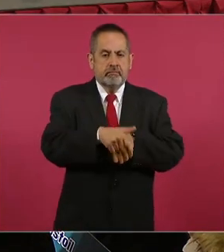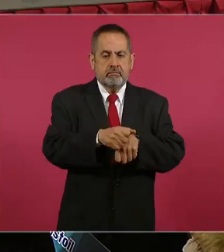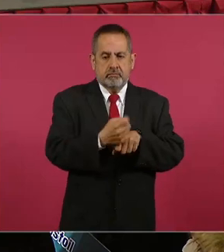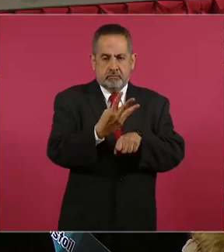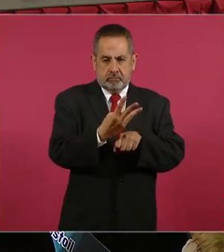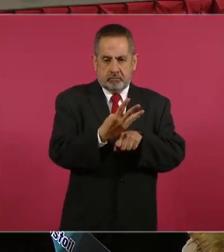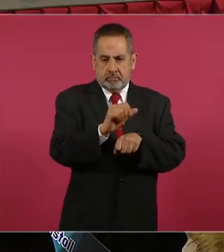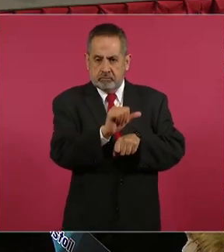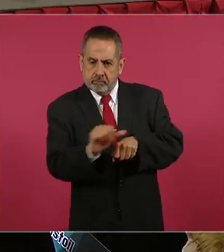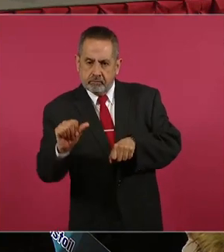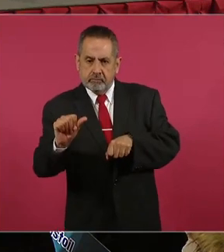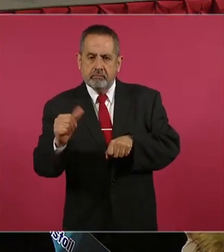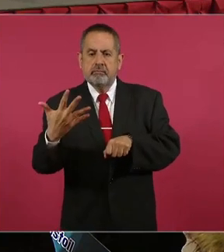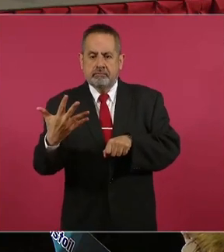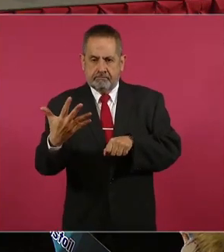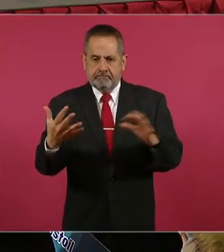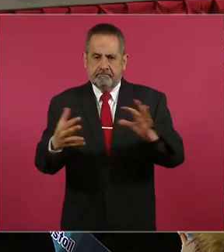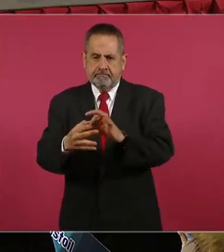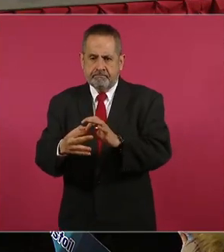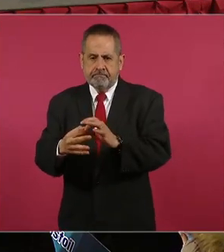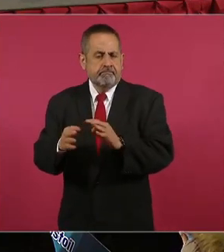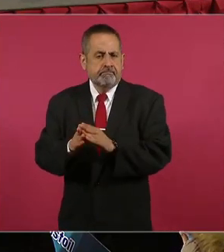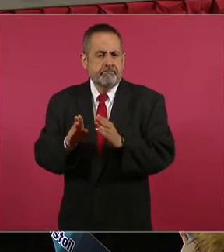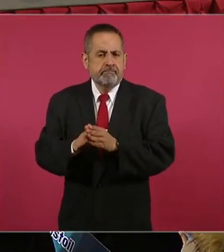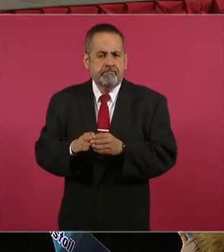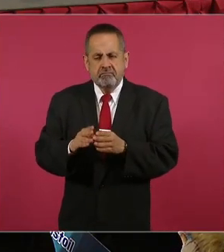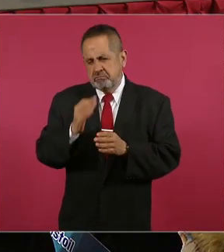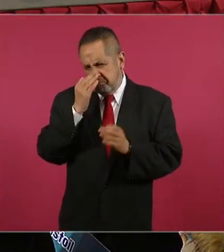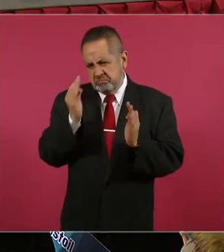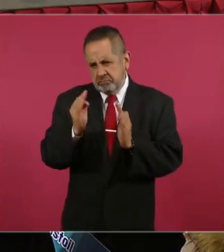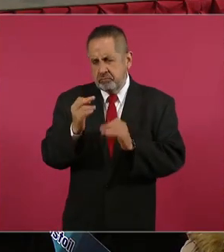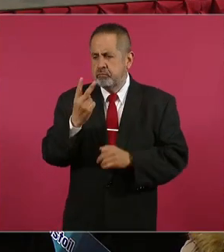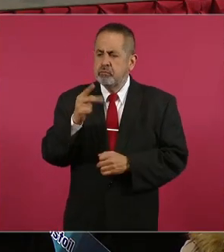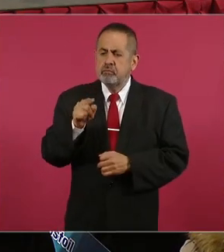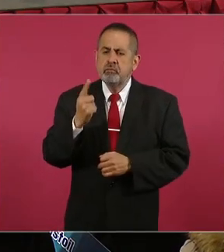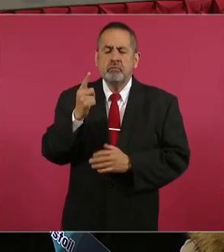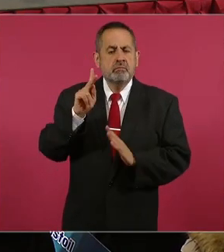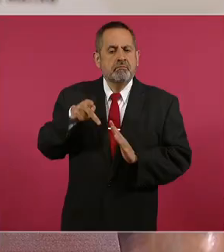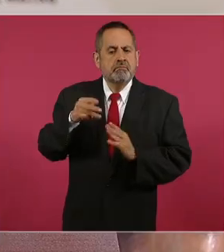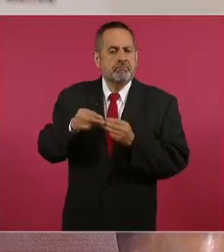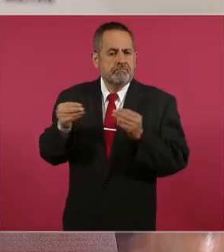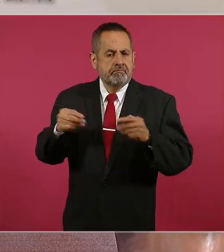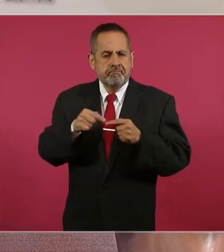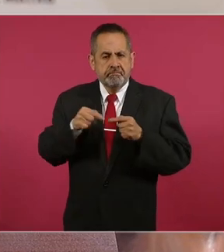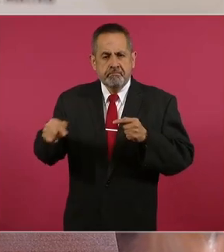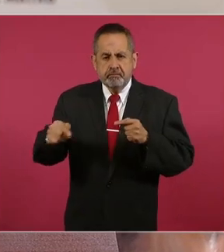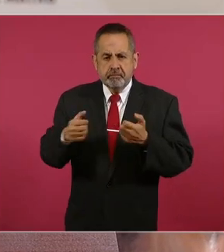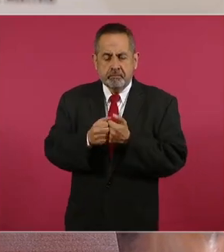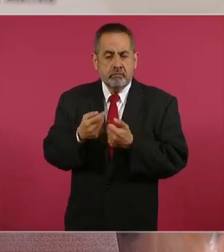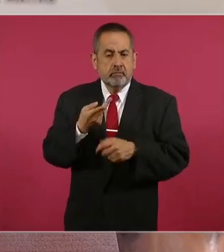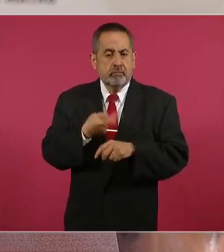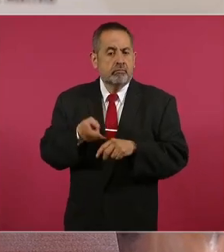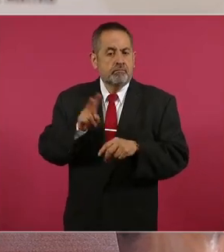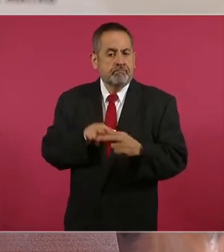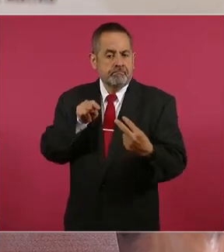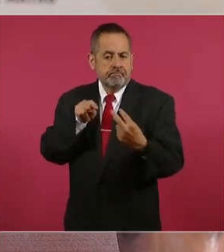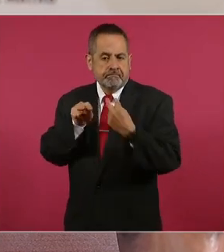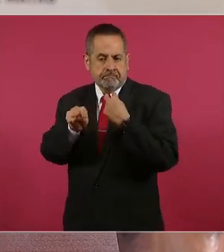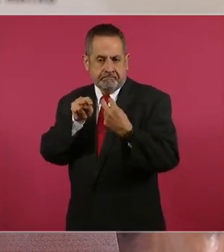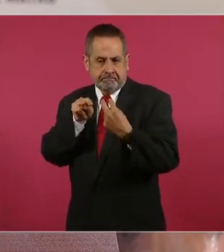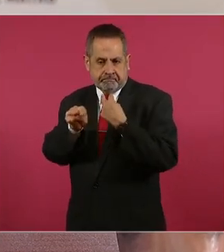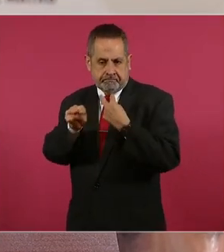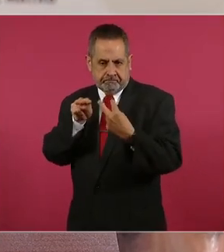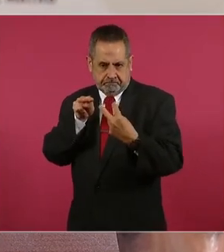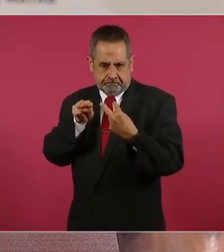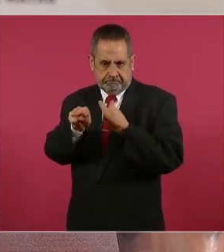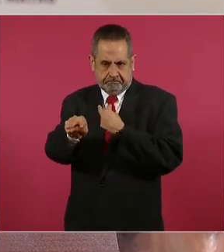hacia el tramo 5. Es un tramo, un ramal pequeño de 2.1 kilómetros. Está construido a vía doble. En este